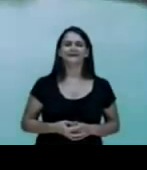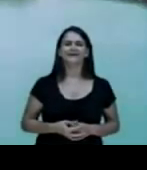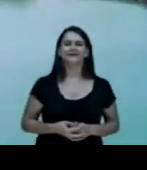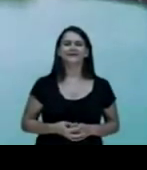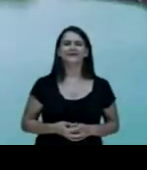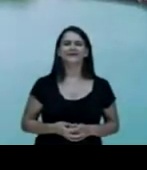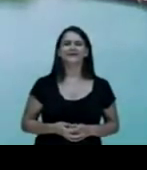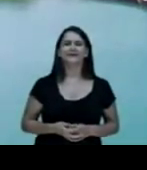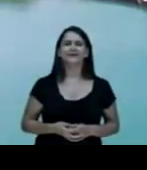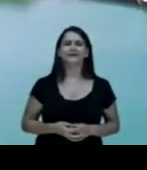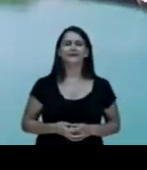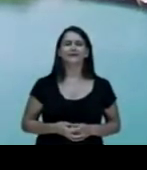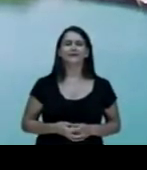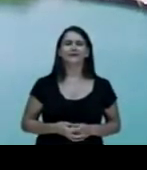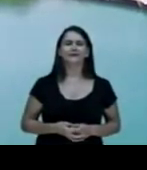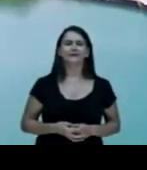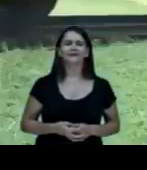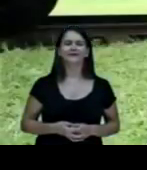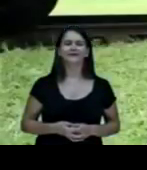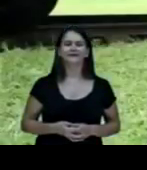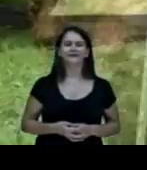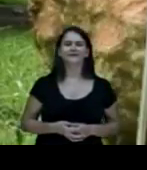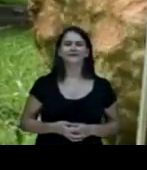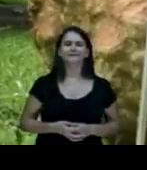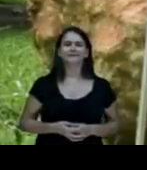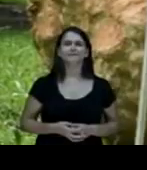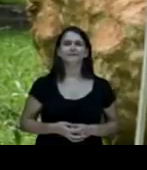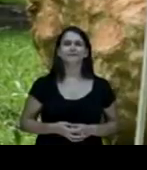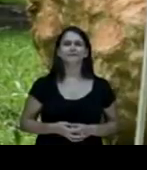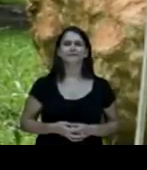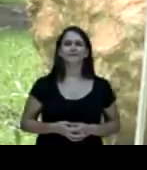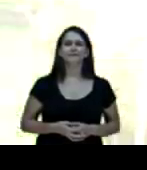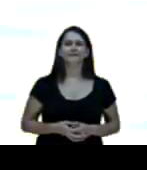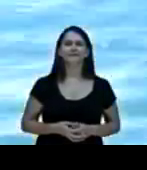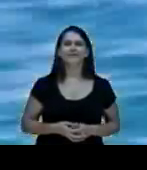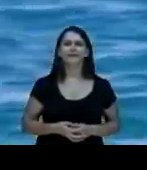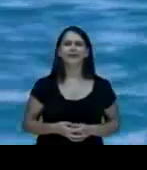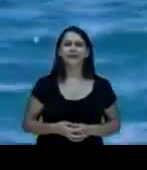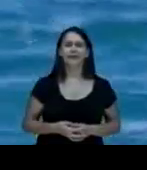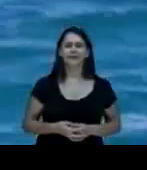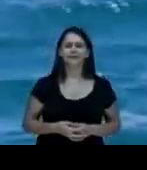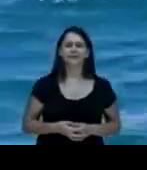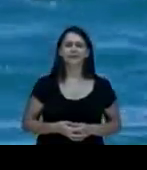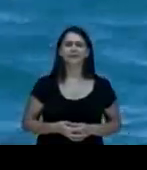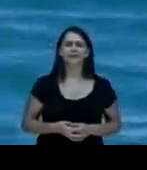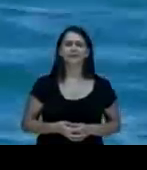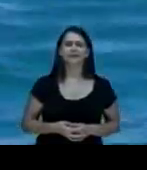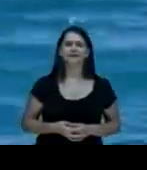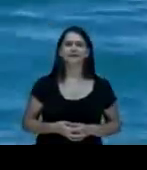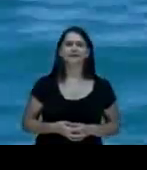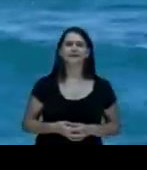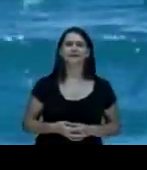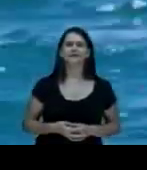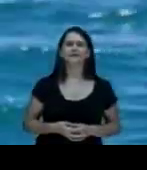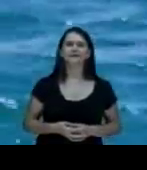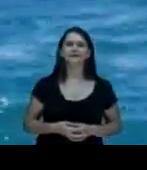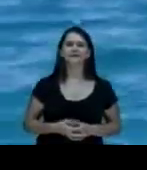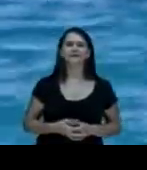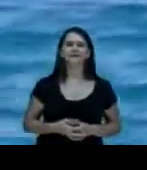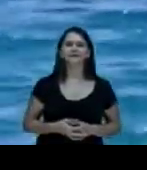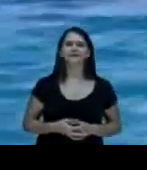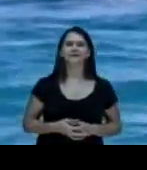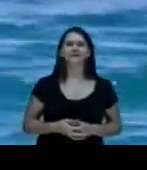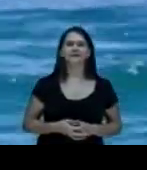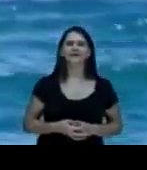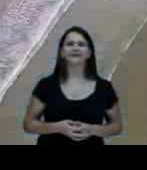de una zona económica especial en la zona sur. Y nosotros fuimos invitados por ellos para participar y los